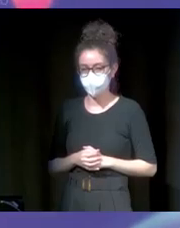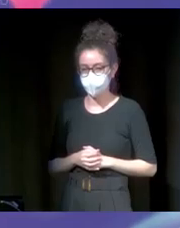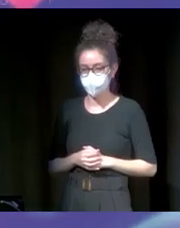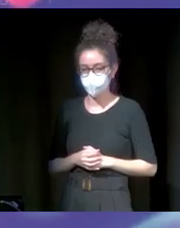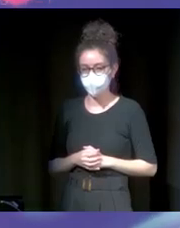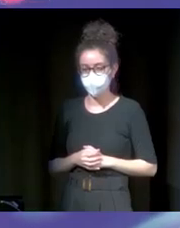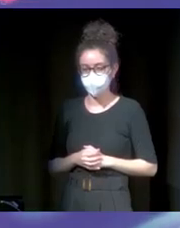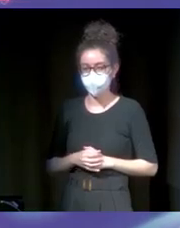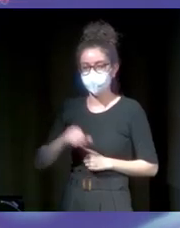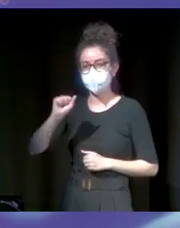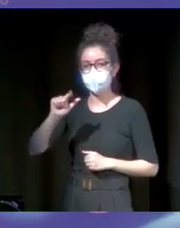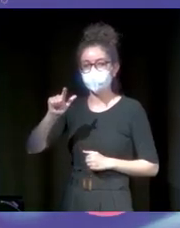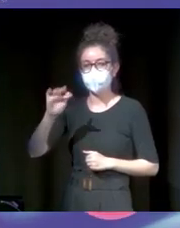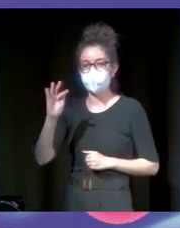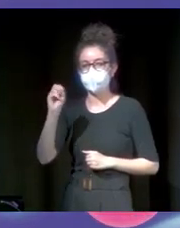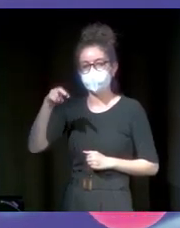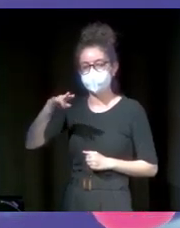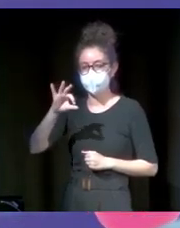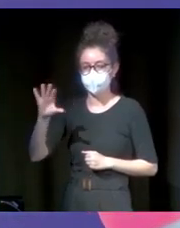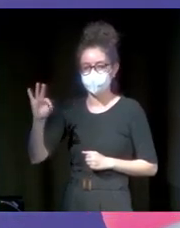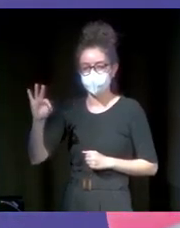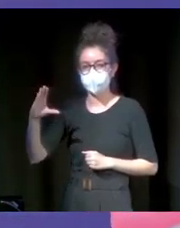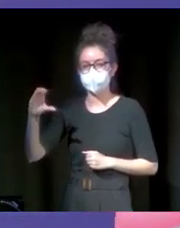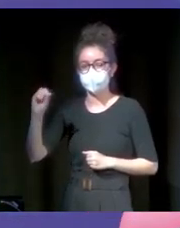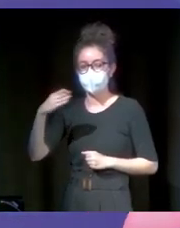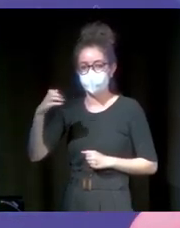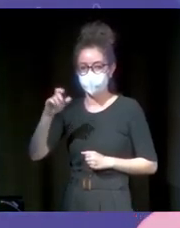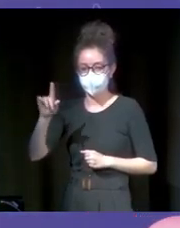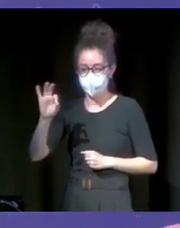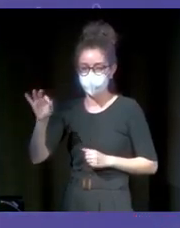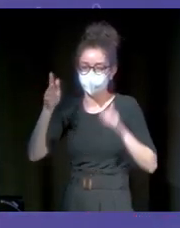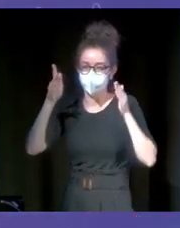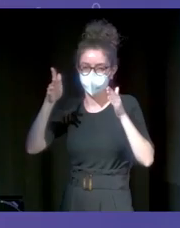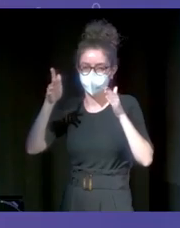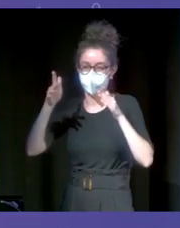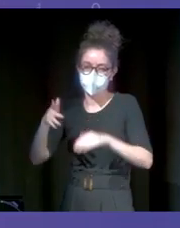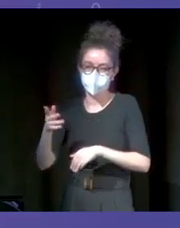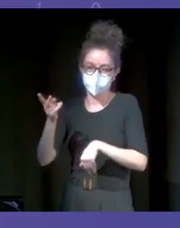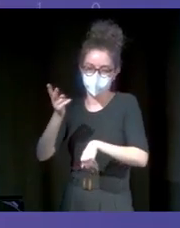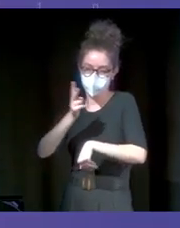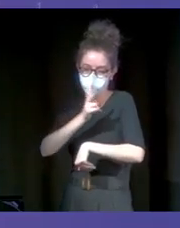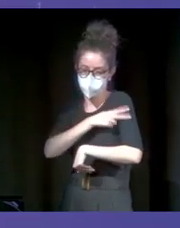alfonso cabello consejero delegado de la sociedad de desarrollo